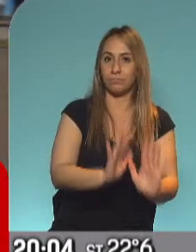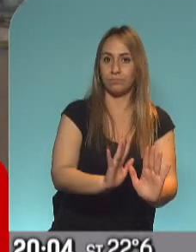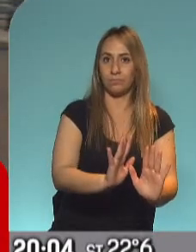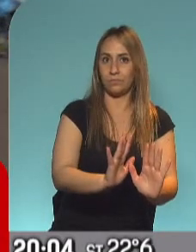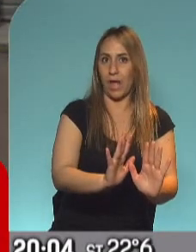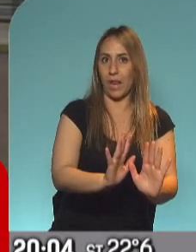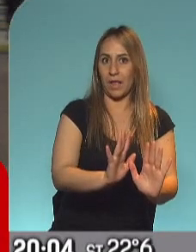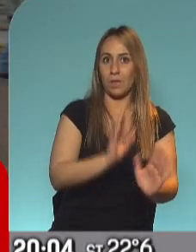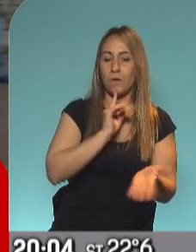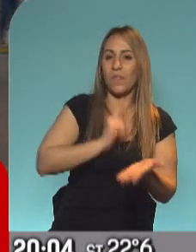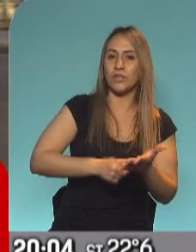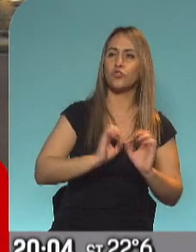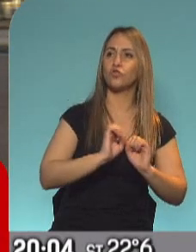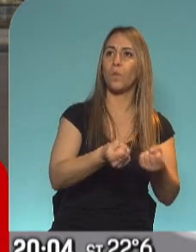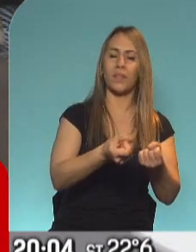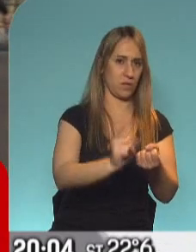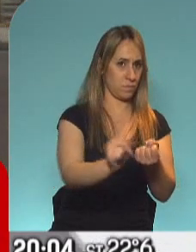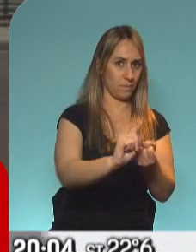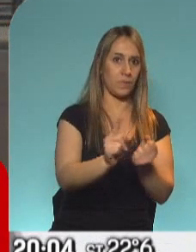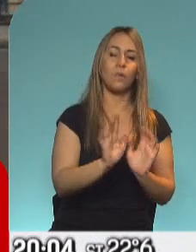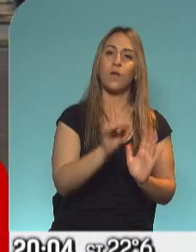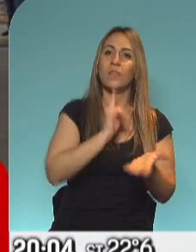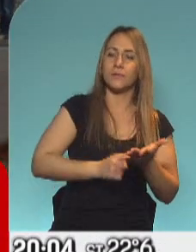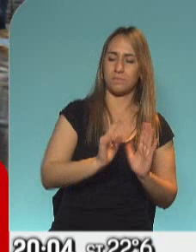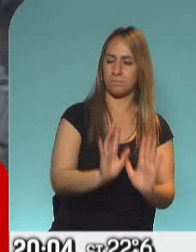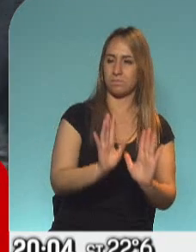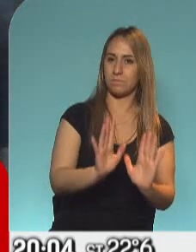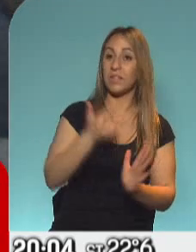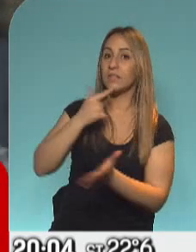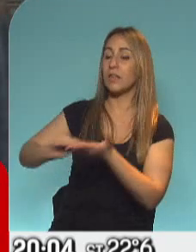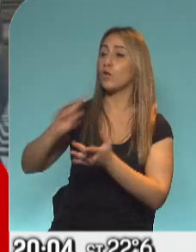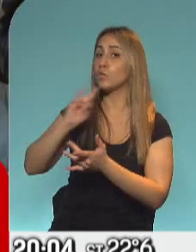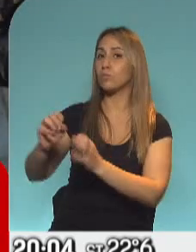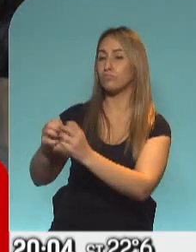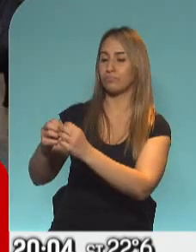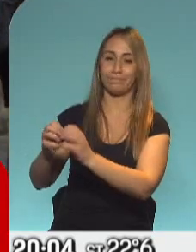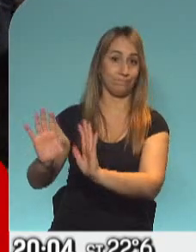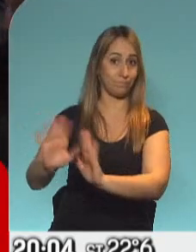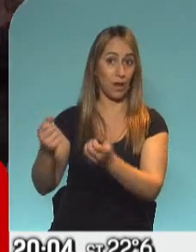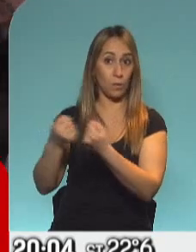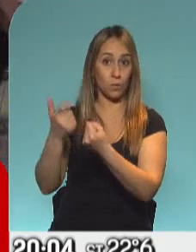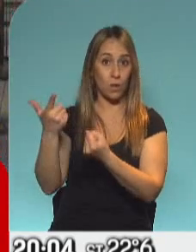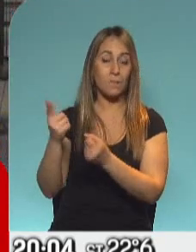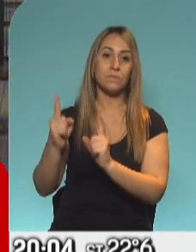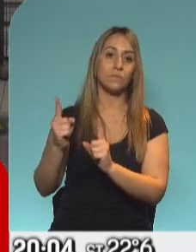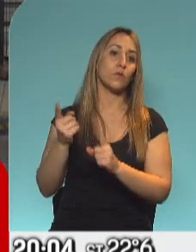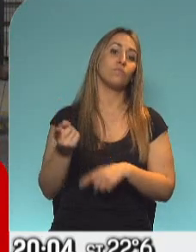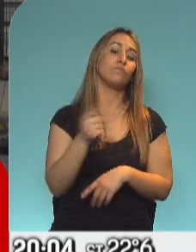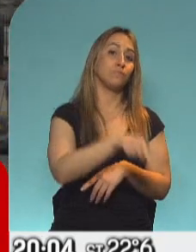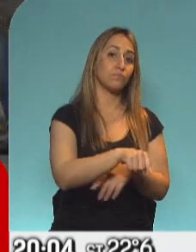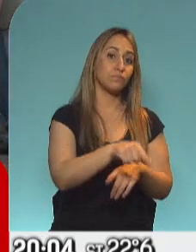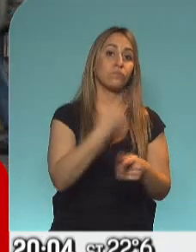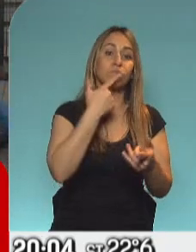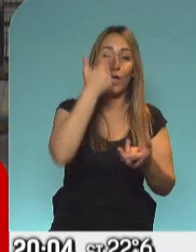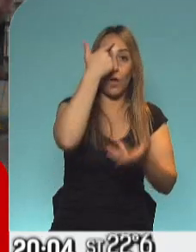la posterga, no es que la suspende, en algún momento iba a llegar. Llama a este acuerdo extraordinario del cual ya hablábamos durante toda la semana. Exacto. ¿Y qué es lo que